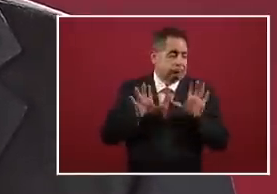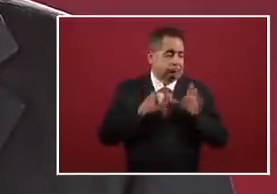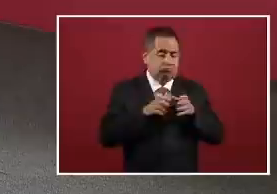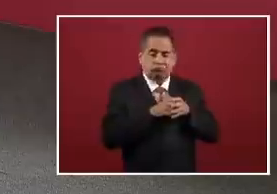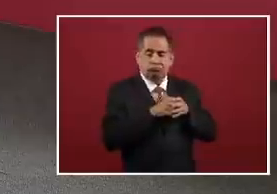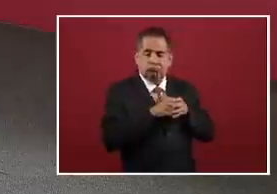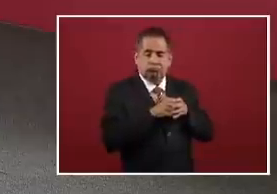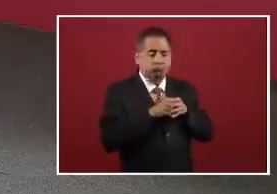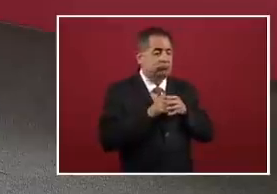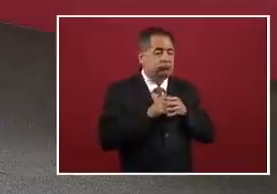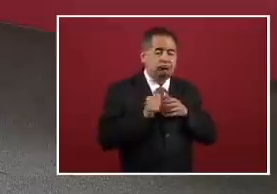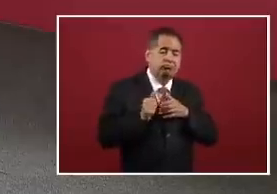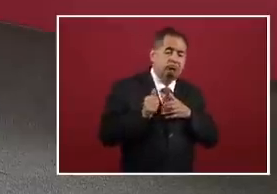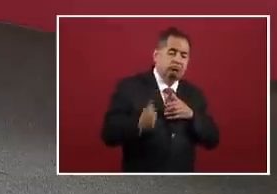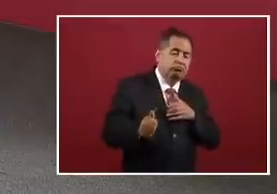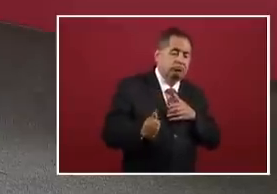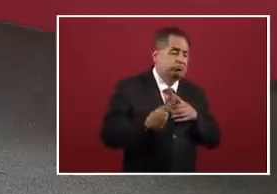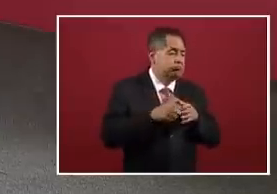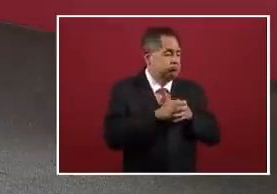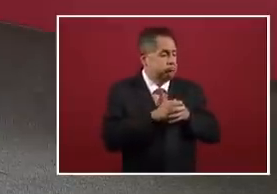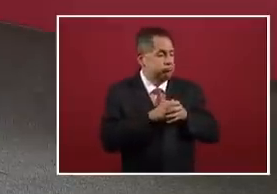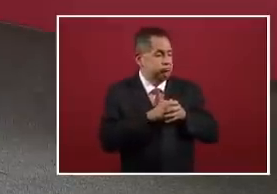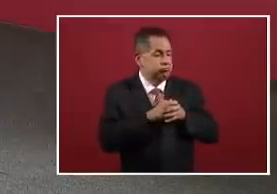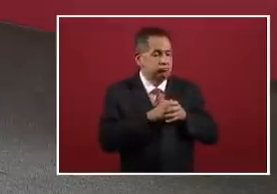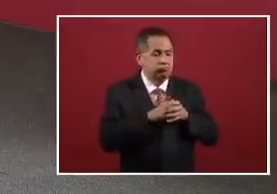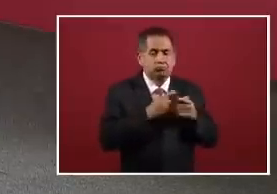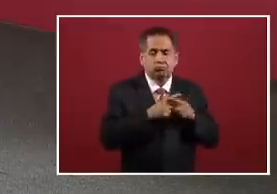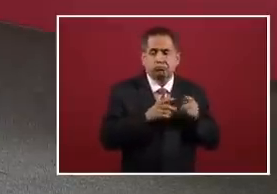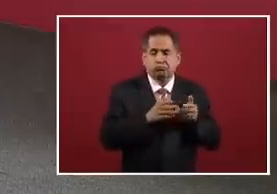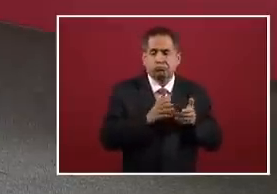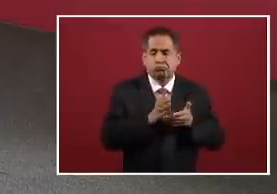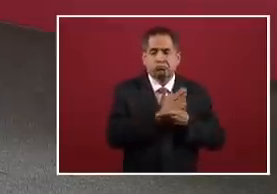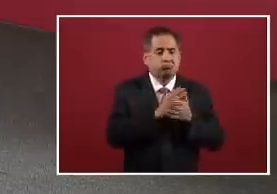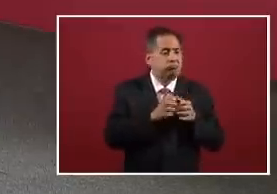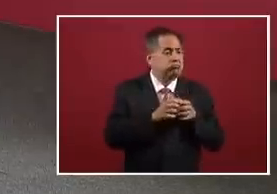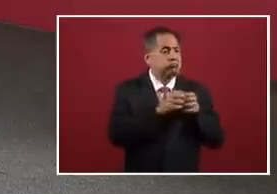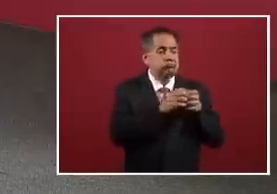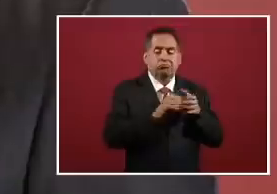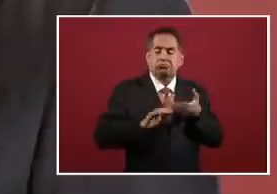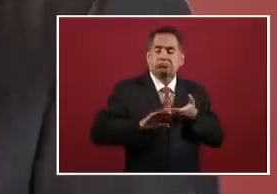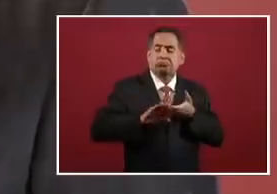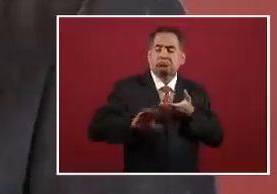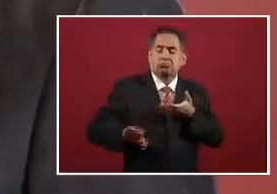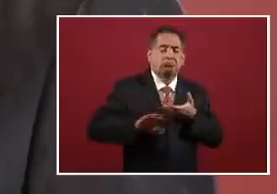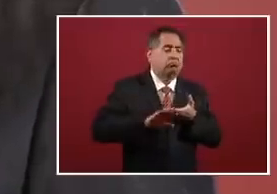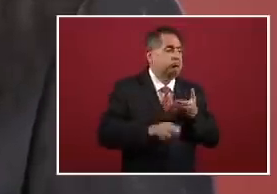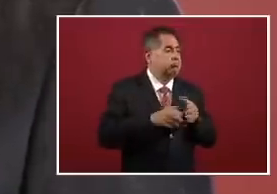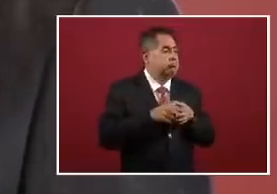desprendida completamente de la realidad, levitaban.